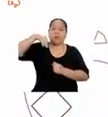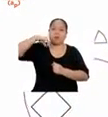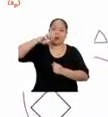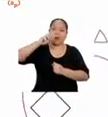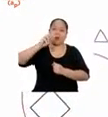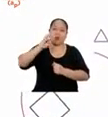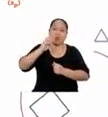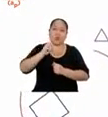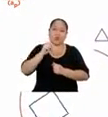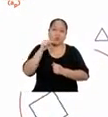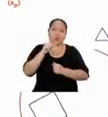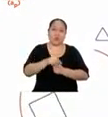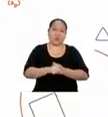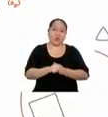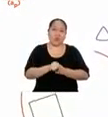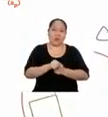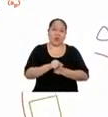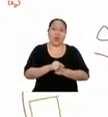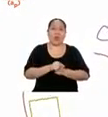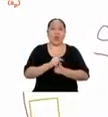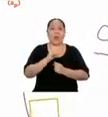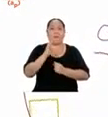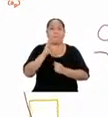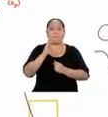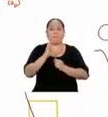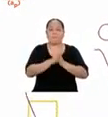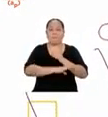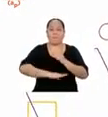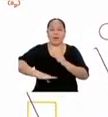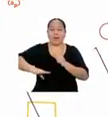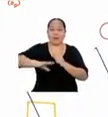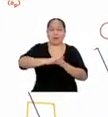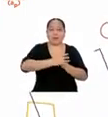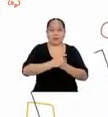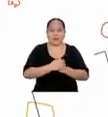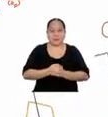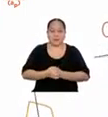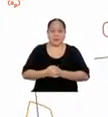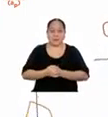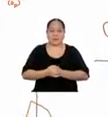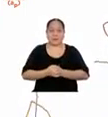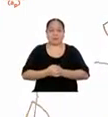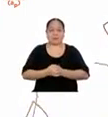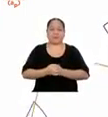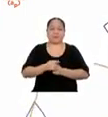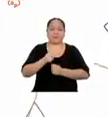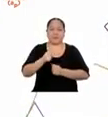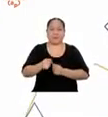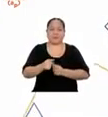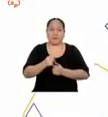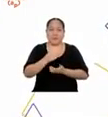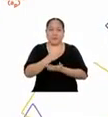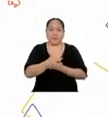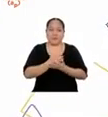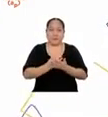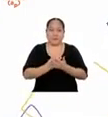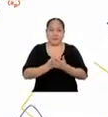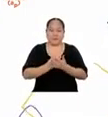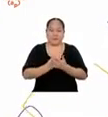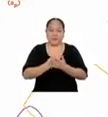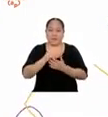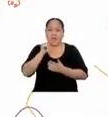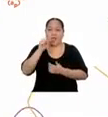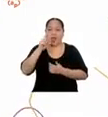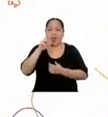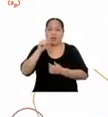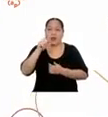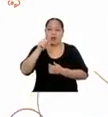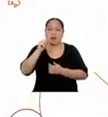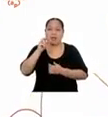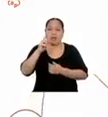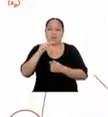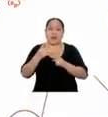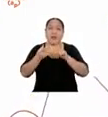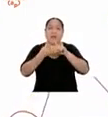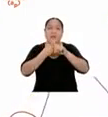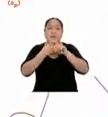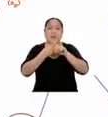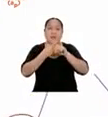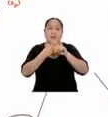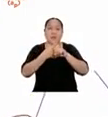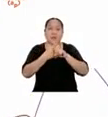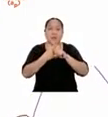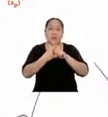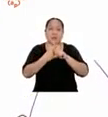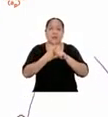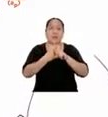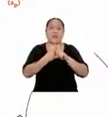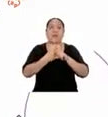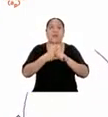base. Entonces, respecto de los elementos de la pirámide, podríamos decir que el área lateral está dada por la multiplicación del